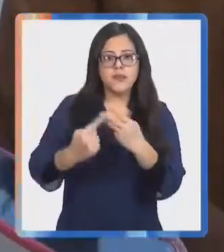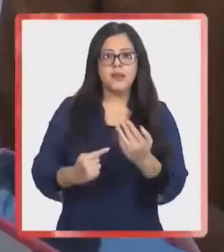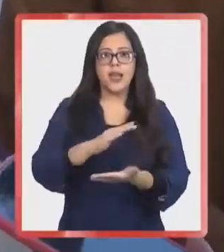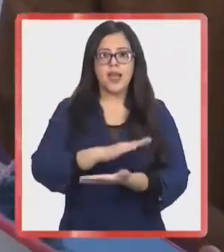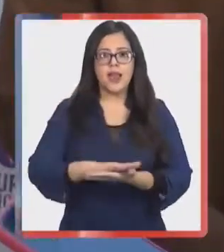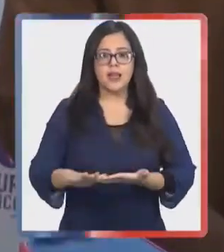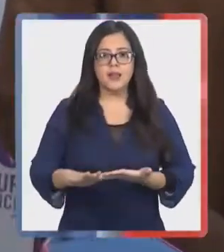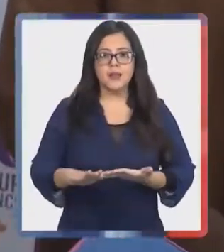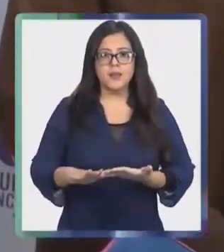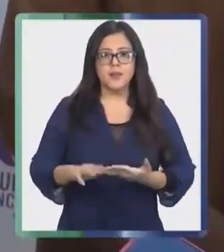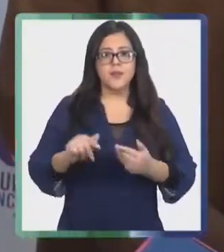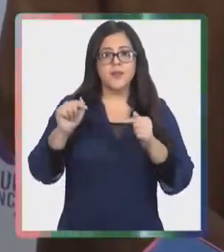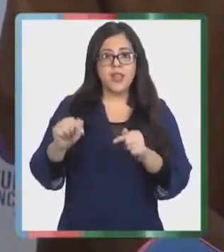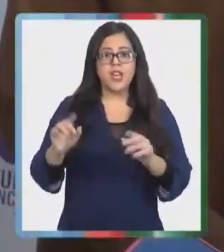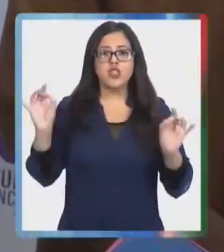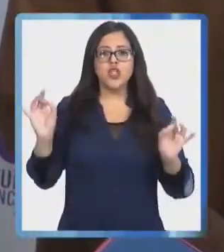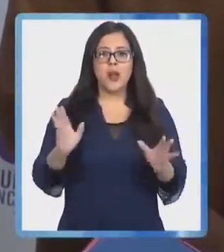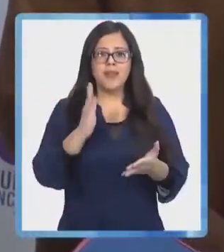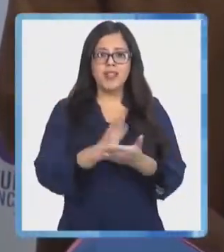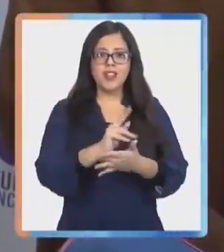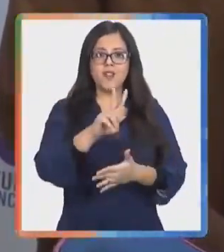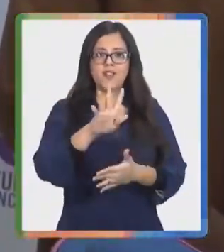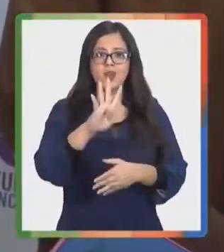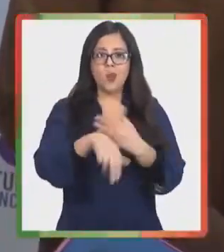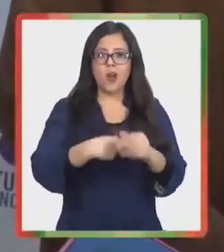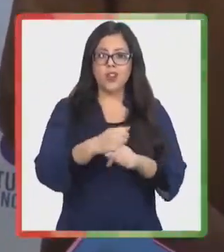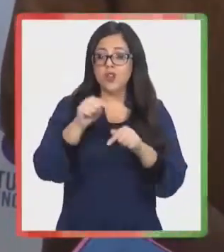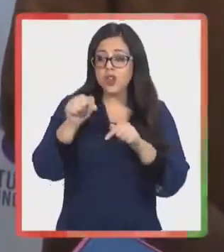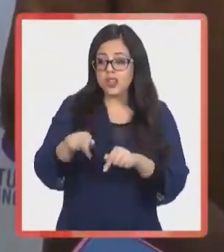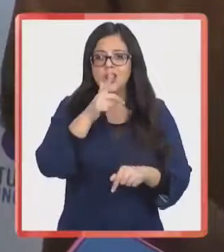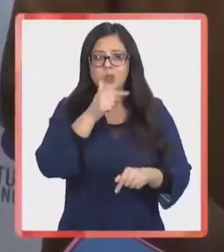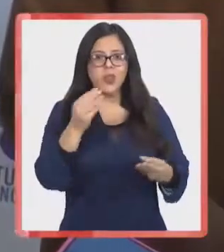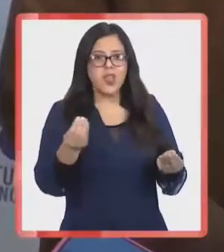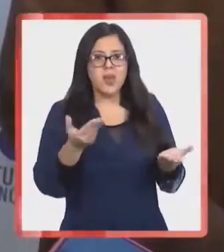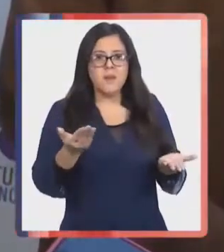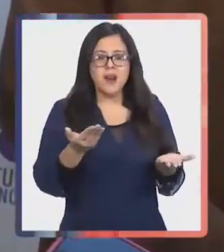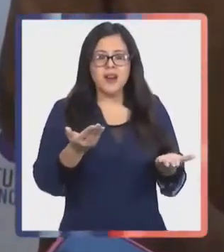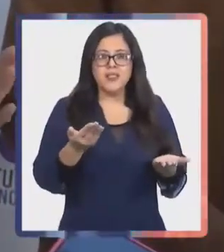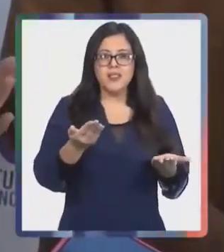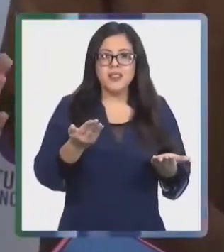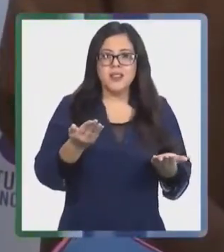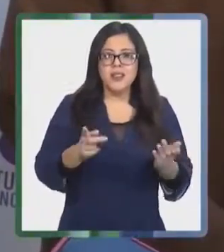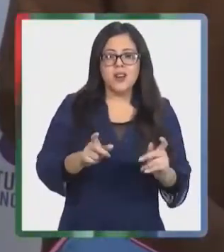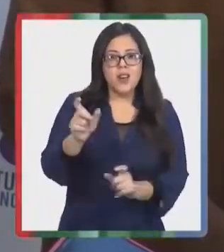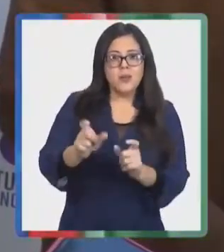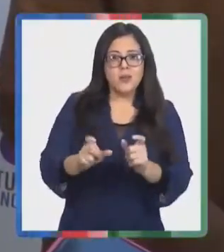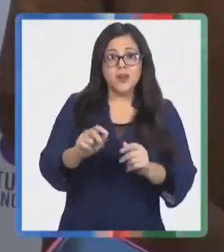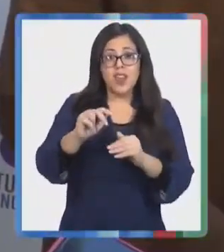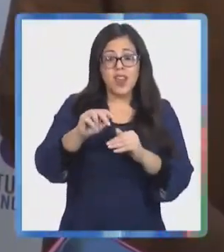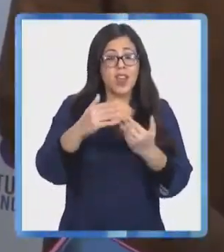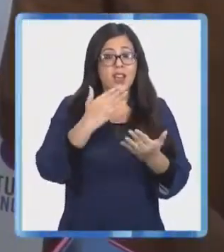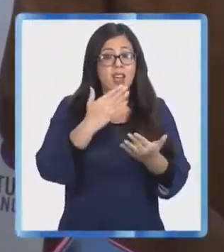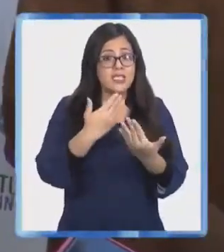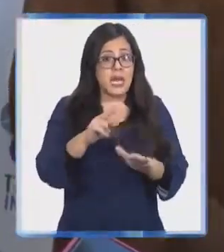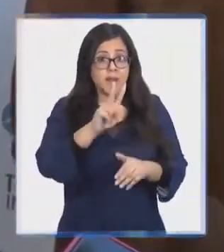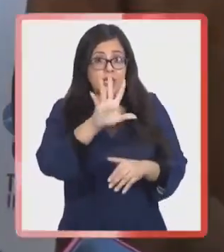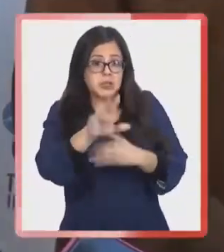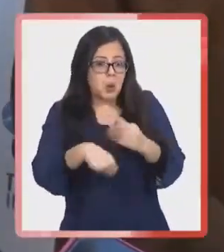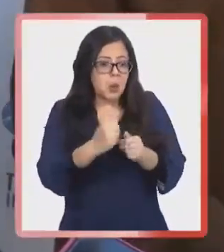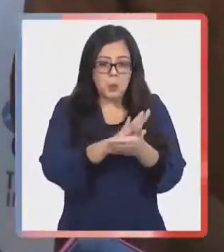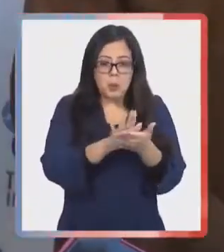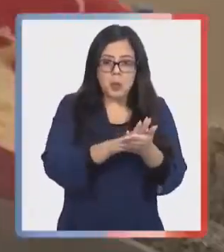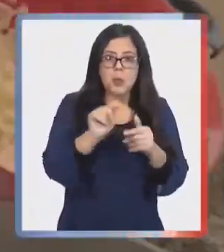ayudas gratis, y nos cubre hasta los 24 años. Y de ahí empezó la inquietud. ¿Qué pasa con los chicos que después de esa edad